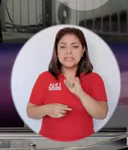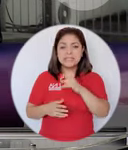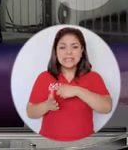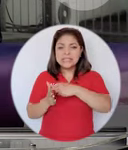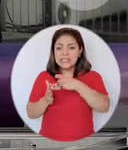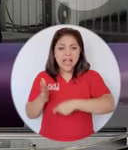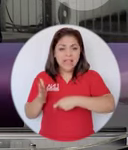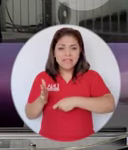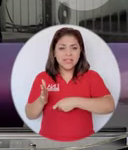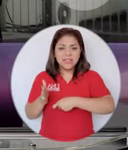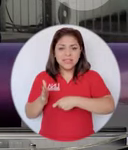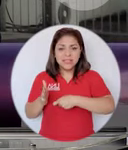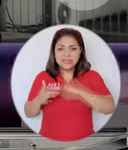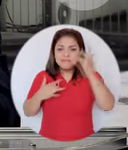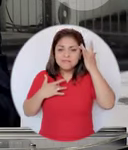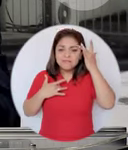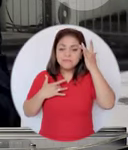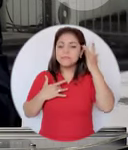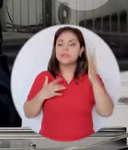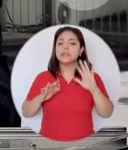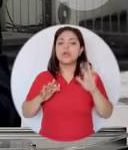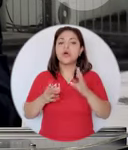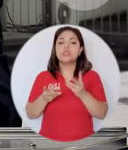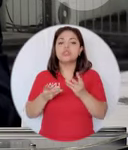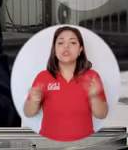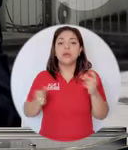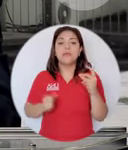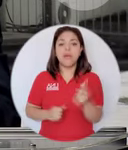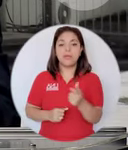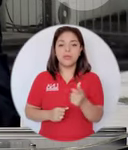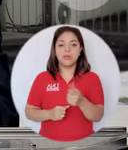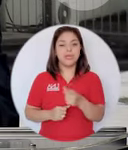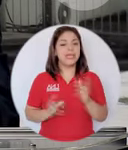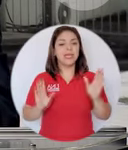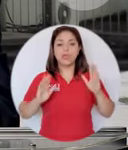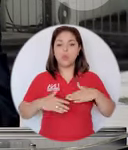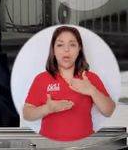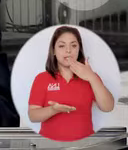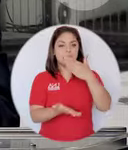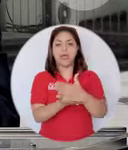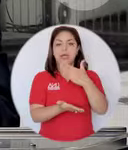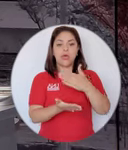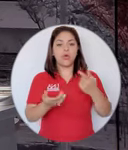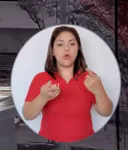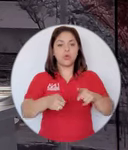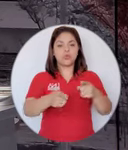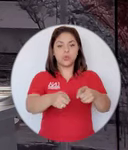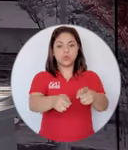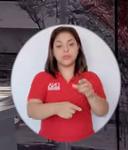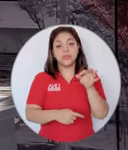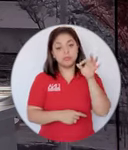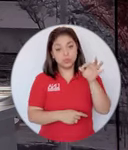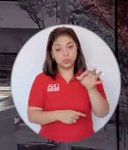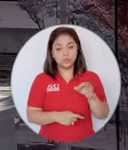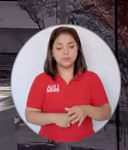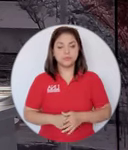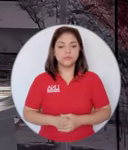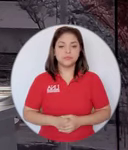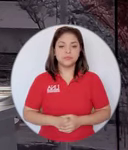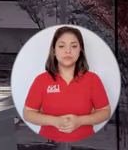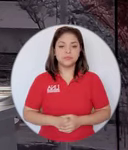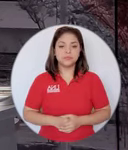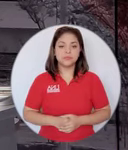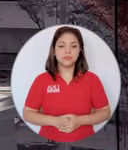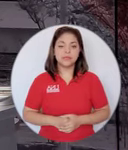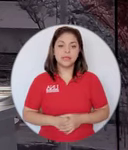ser resuelto de la mejor manera y que no deje secuelas ni consecuencias a futuro. ¿Debe haber algún seguimiento por parte de las personas, ya sea a